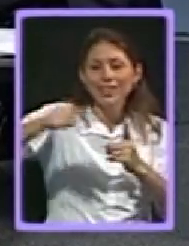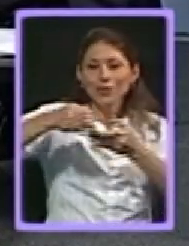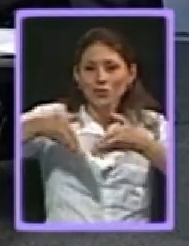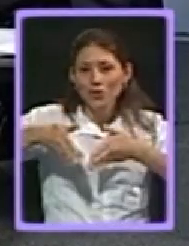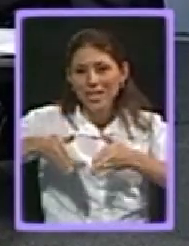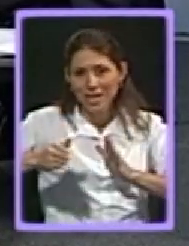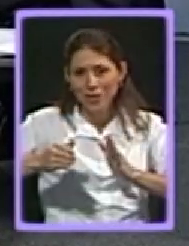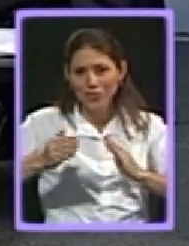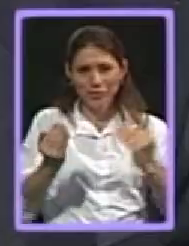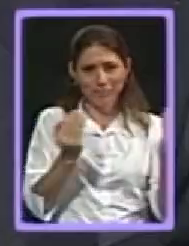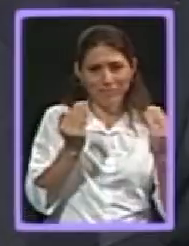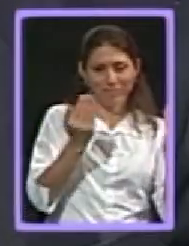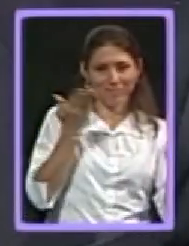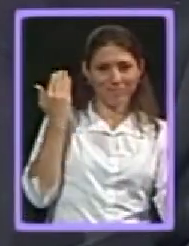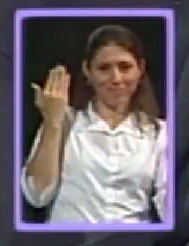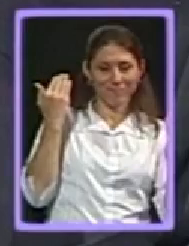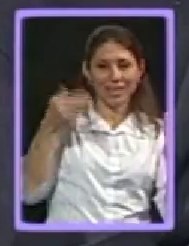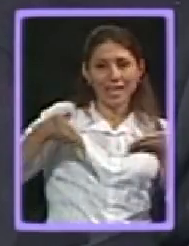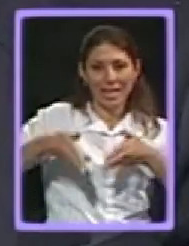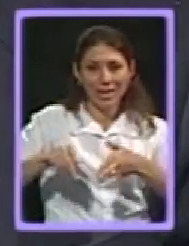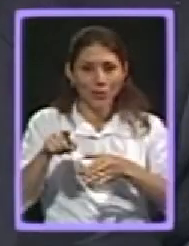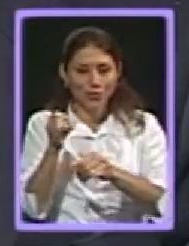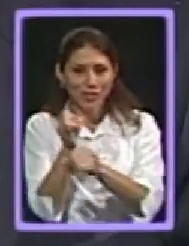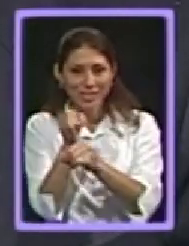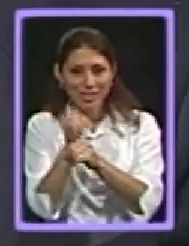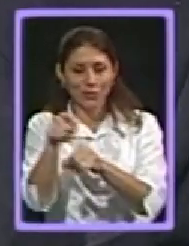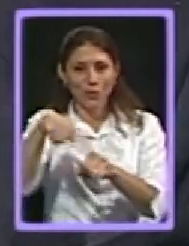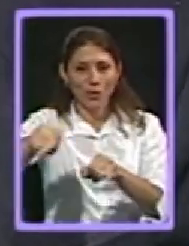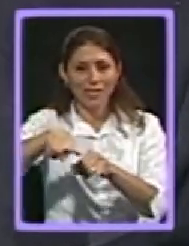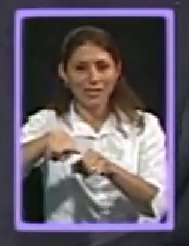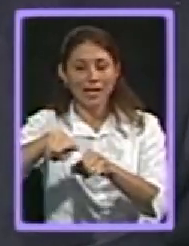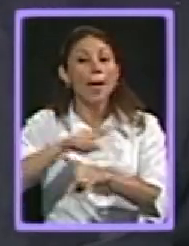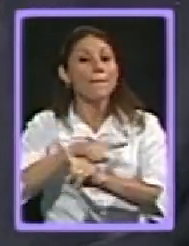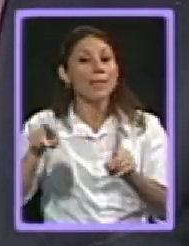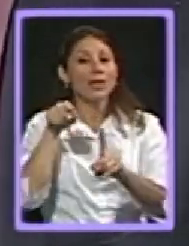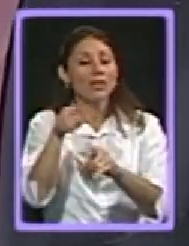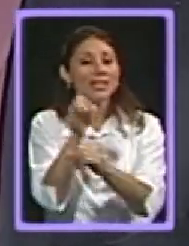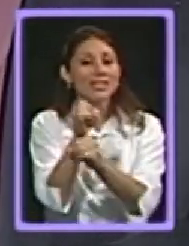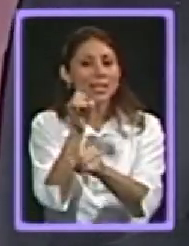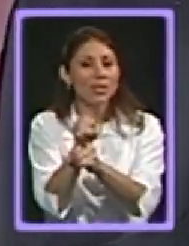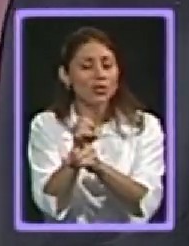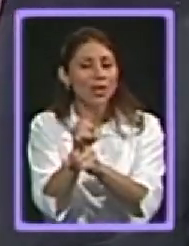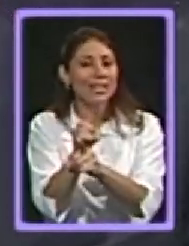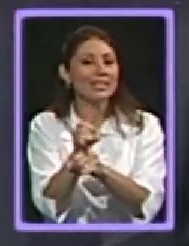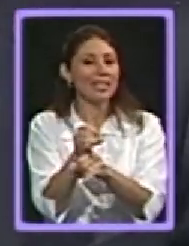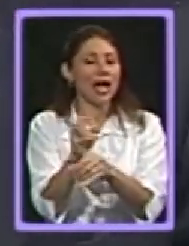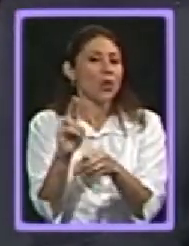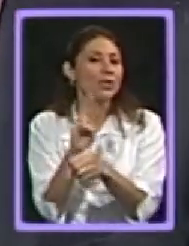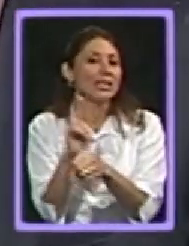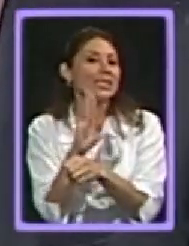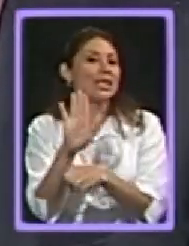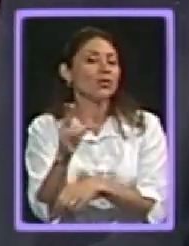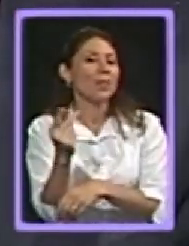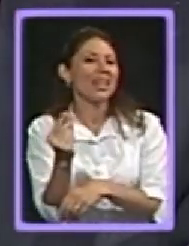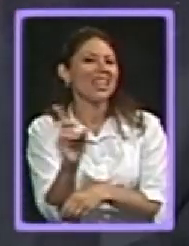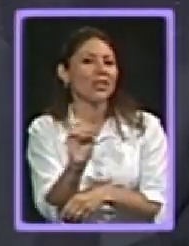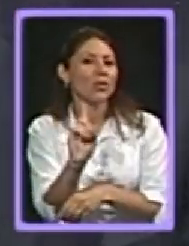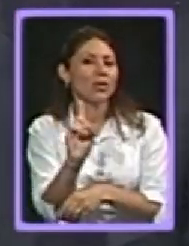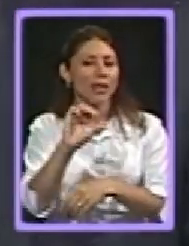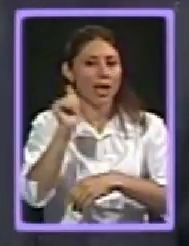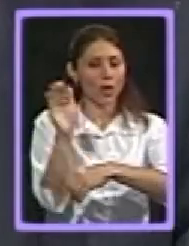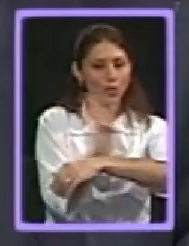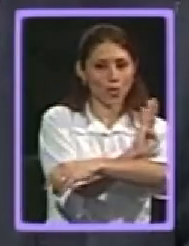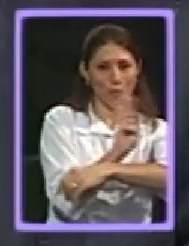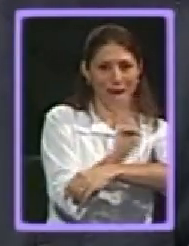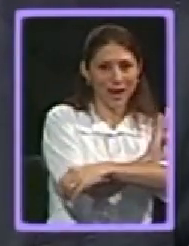también instituciones, tienen que utilizar. Pero estas instituciones muchas veces manejan su platita en otros bancos, no dentro